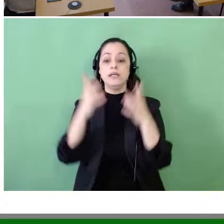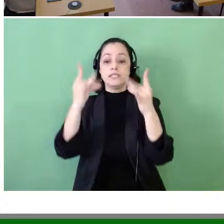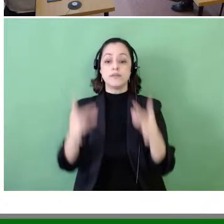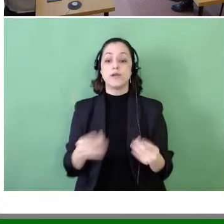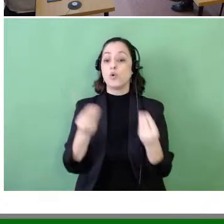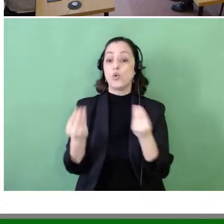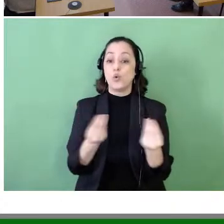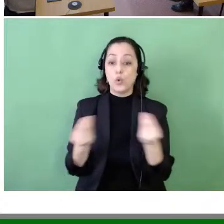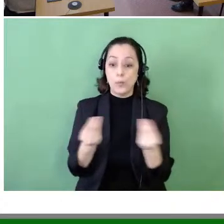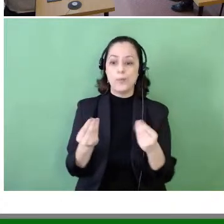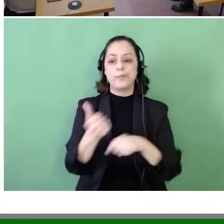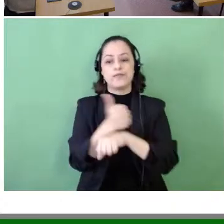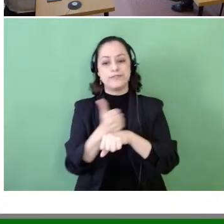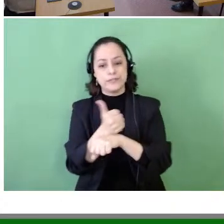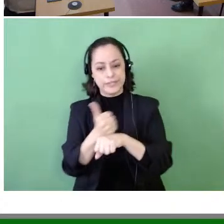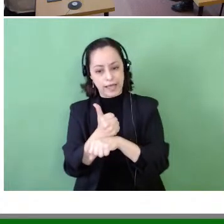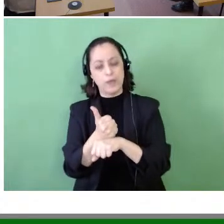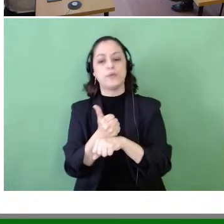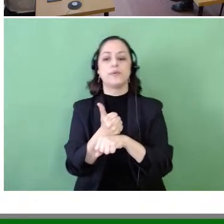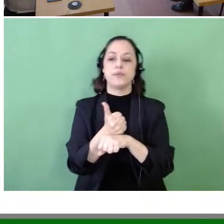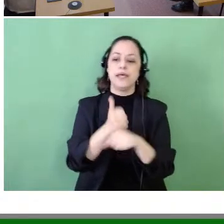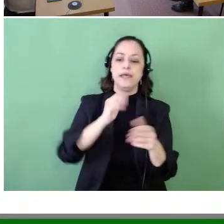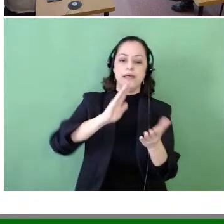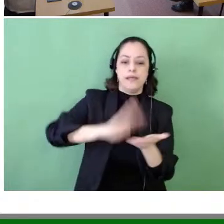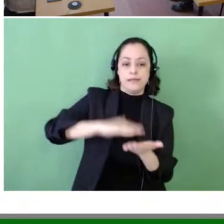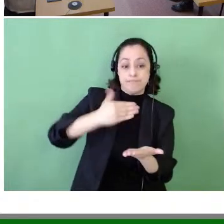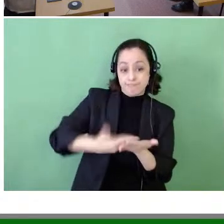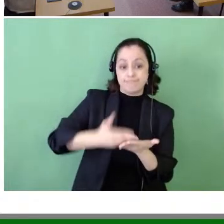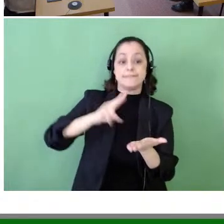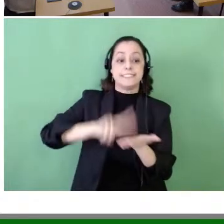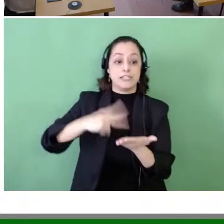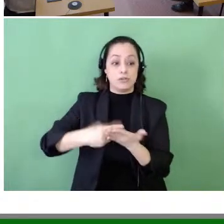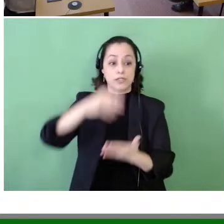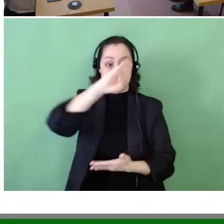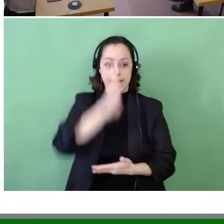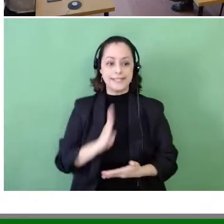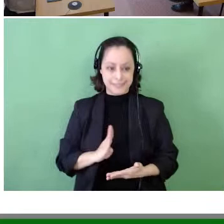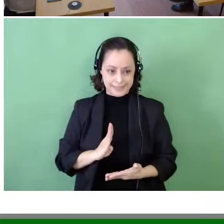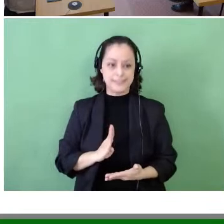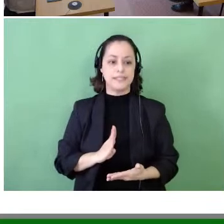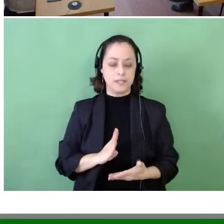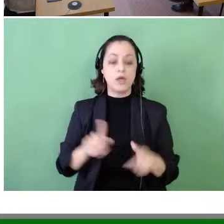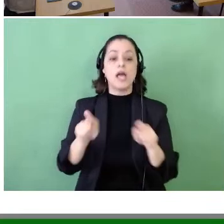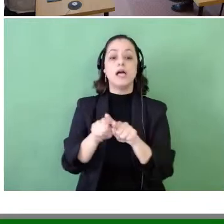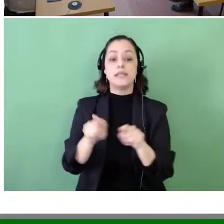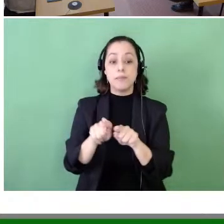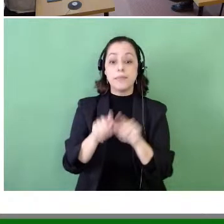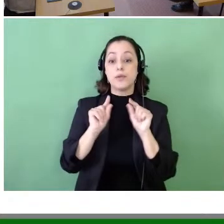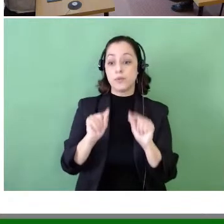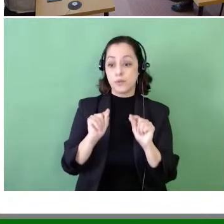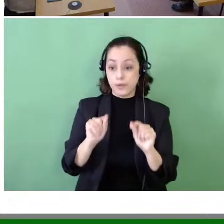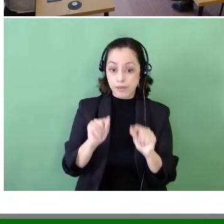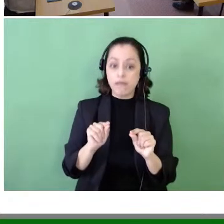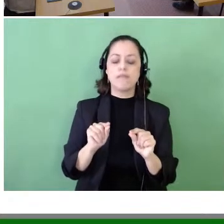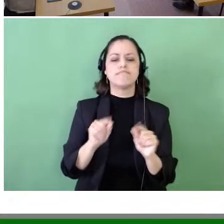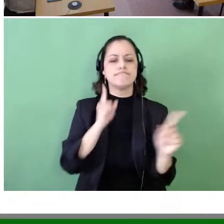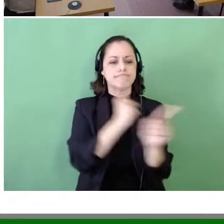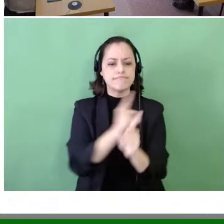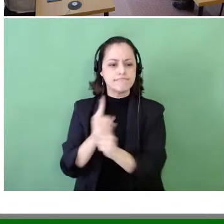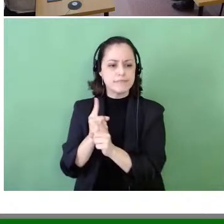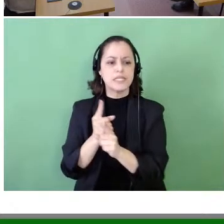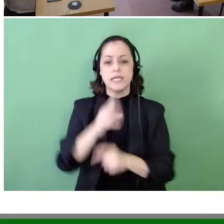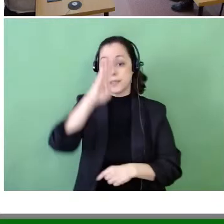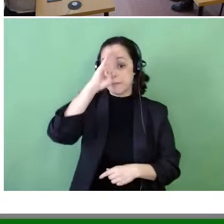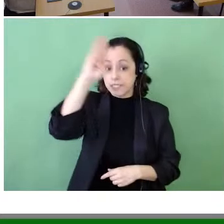el contexto de Brasil. Identificamos también principales características de actuación en el